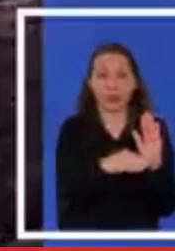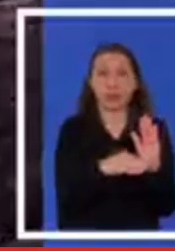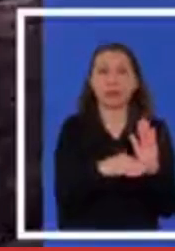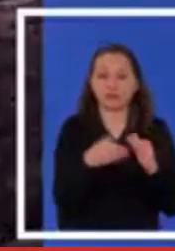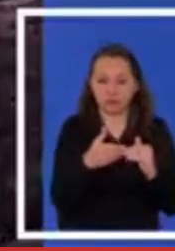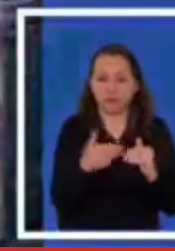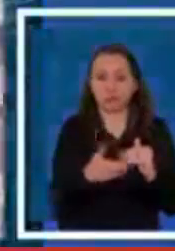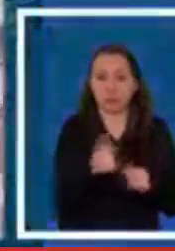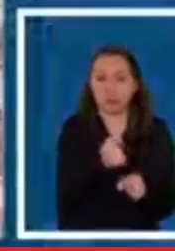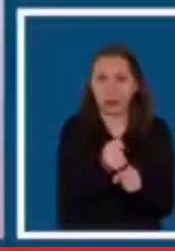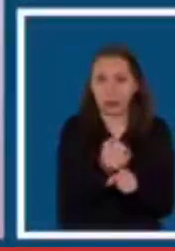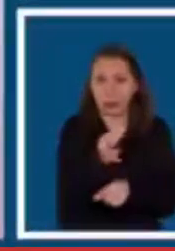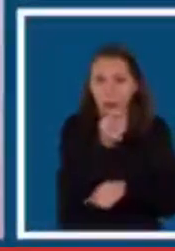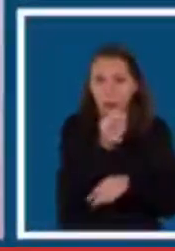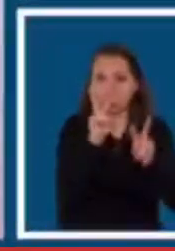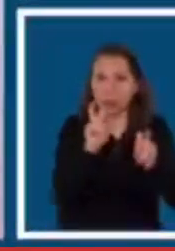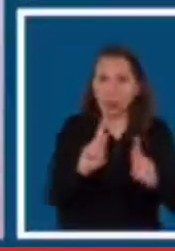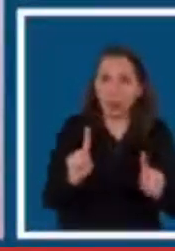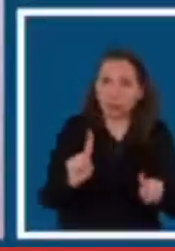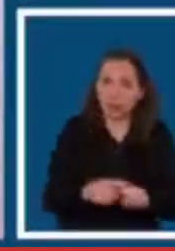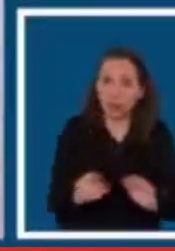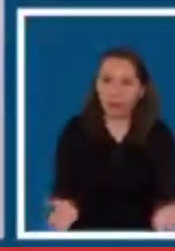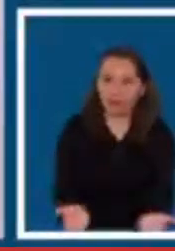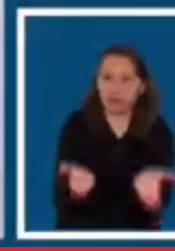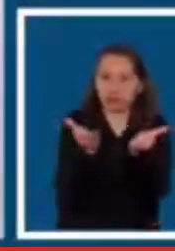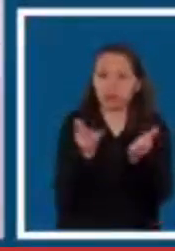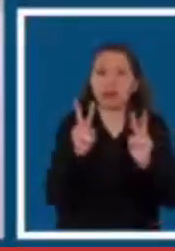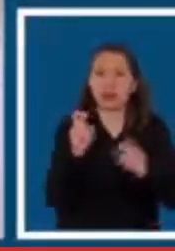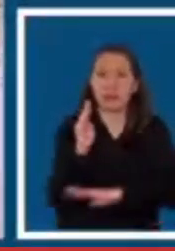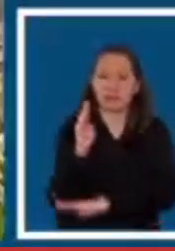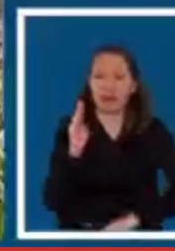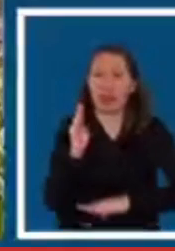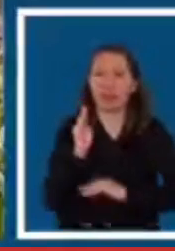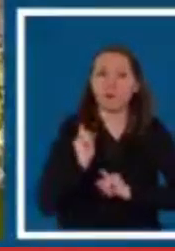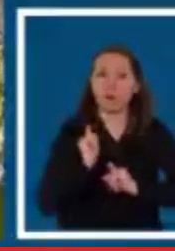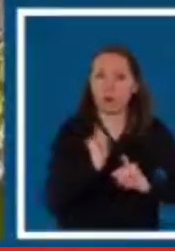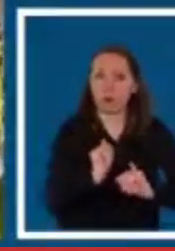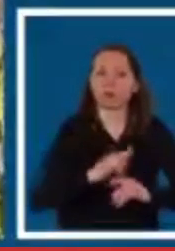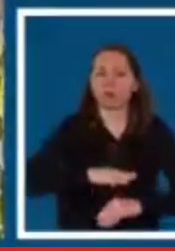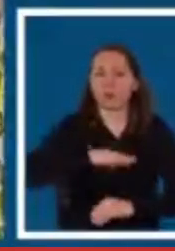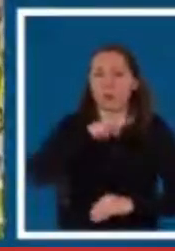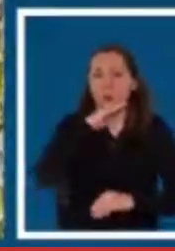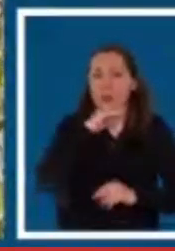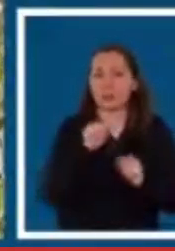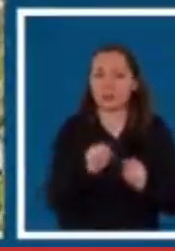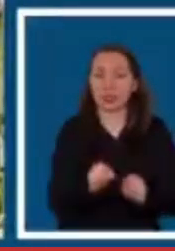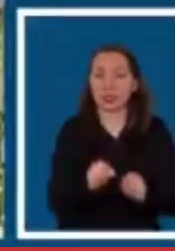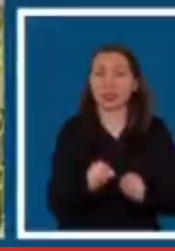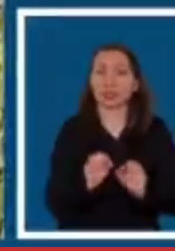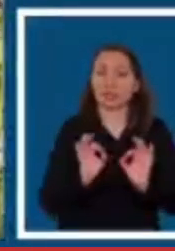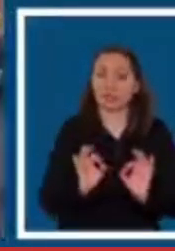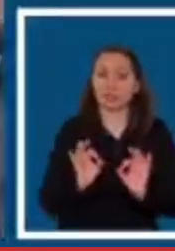vayamos trabajando en el hacia adelante en materia de reactivación cuenten con una base de información suficiente y